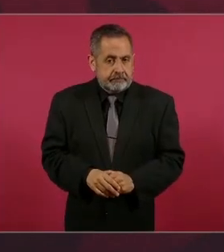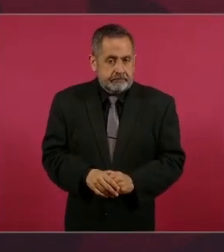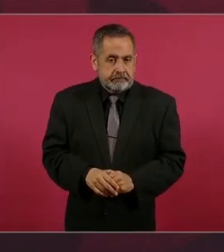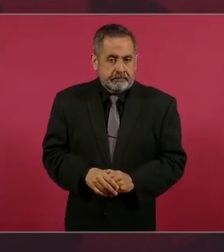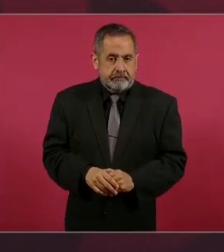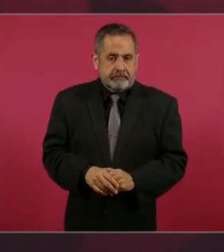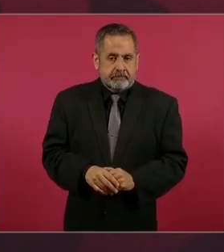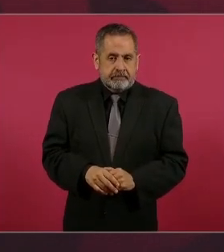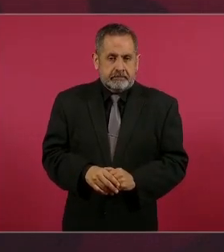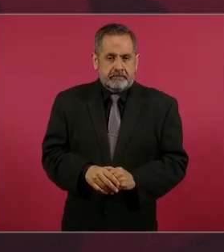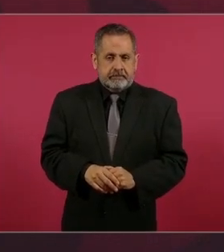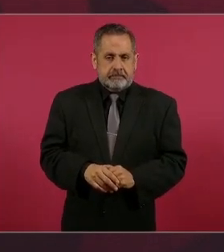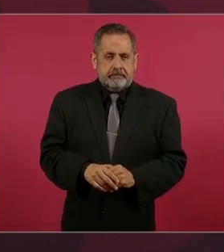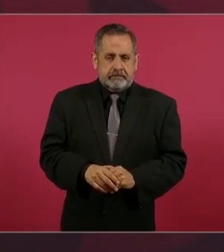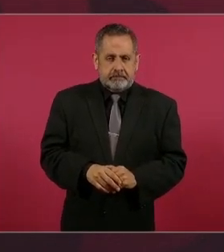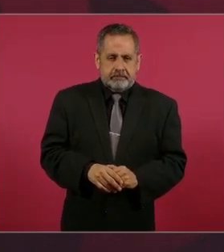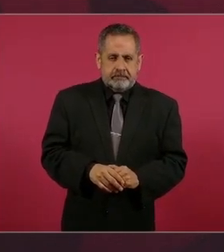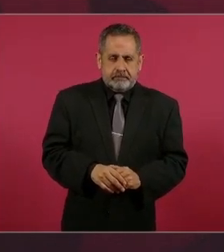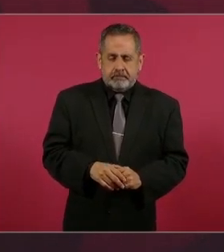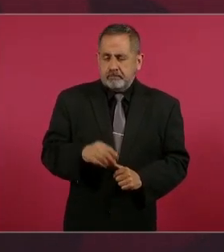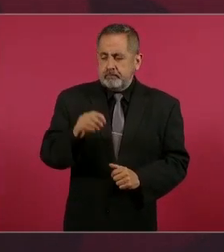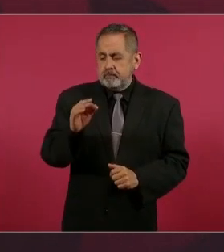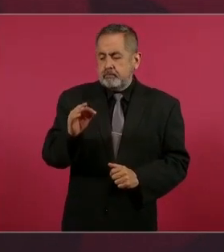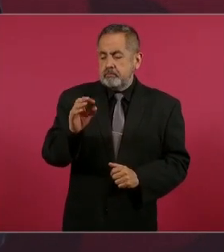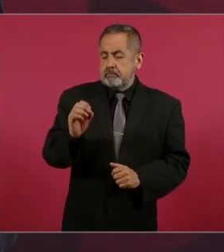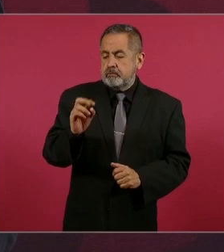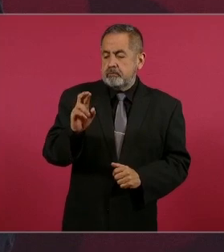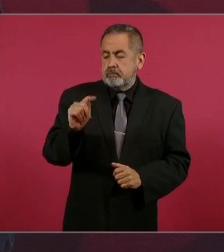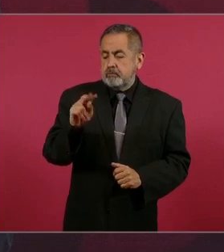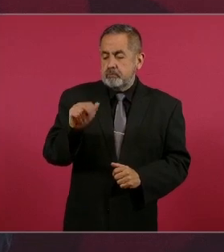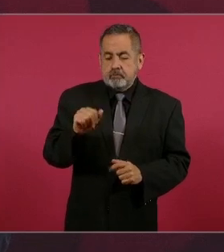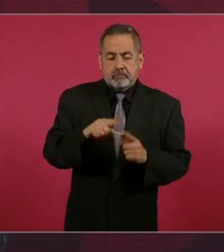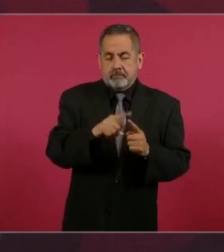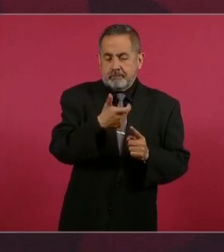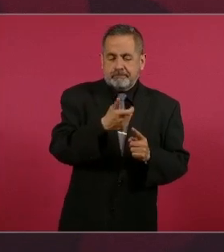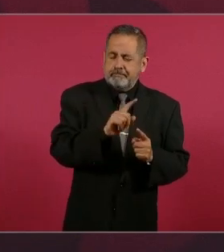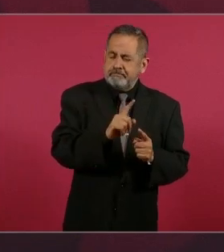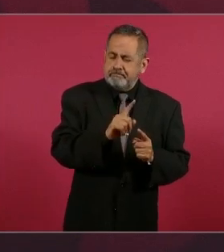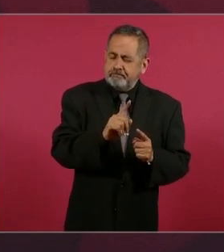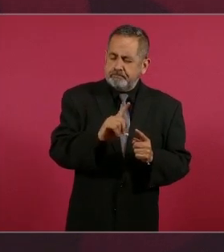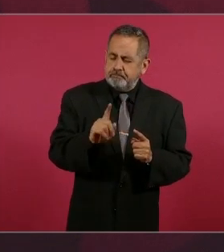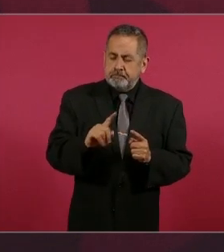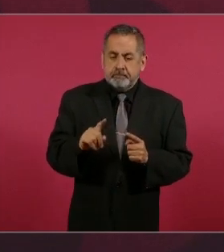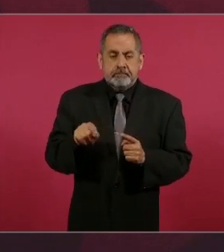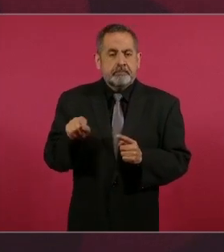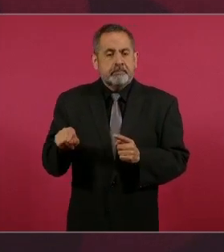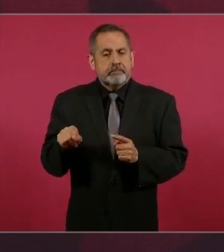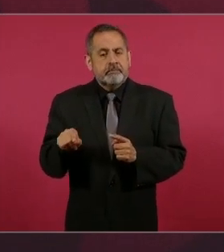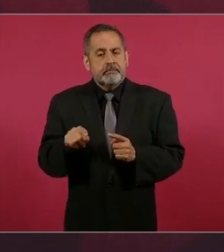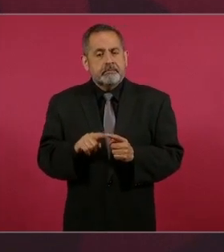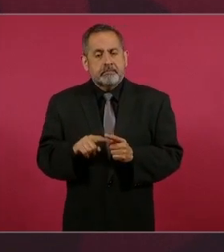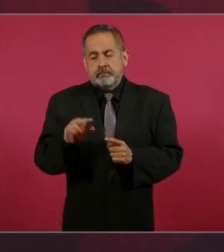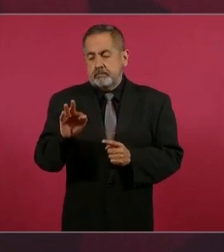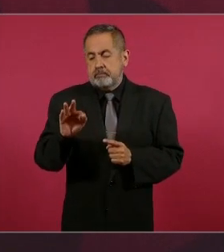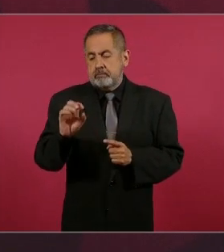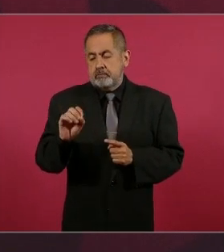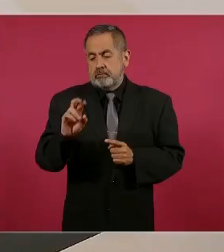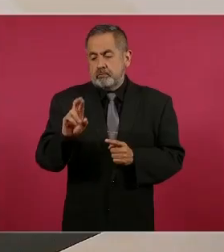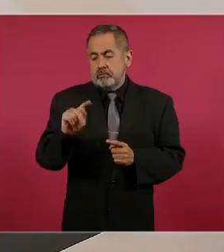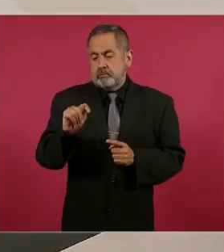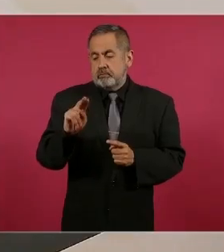se puede entender fortuna como dinero y se puede entender fortuna